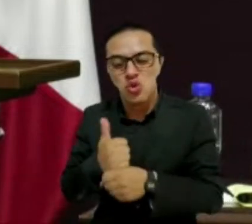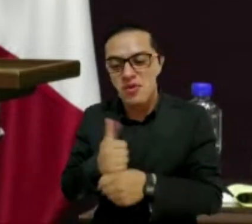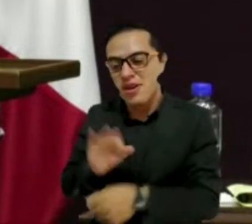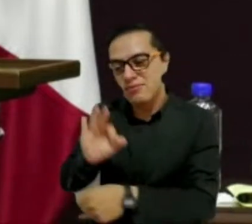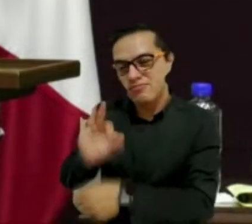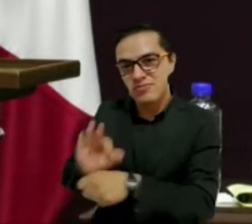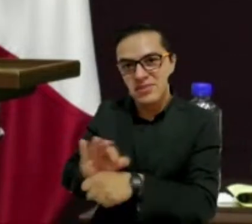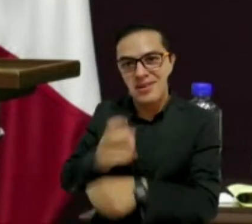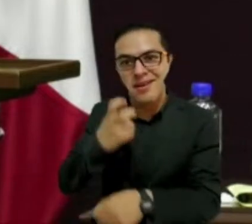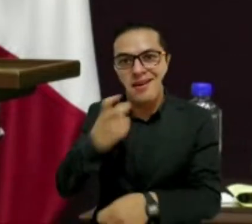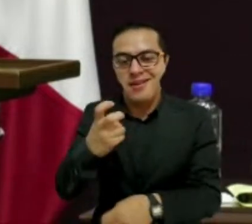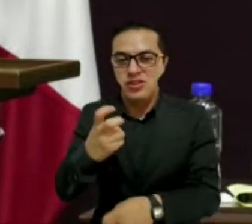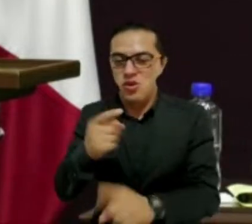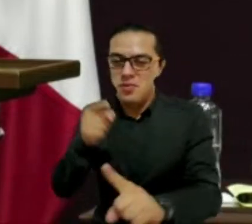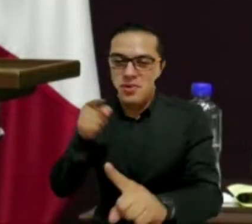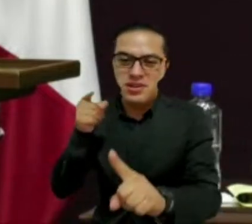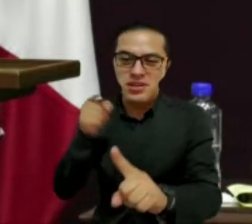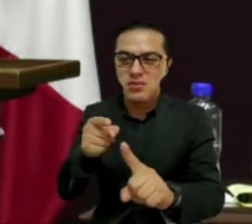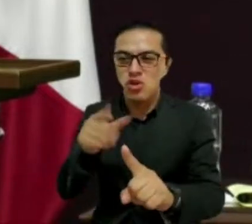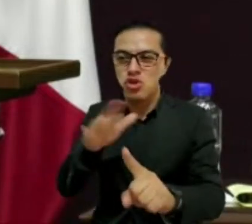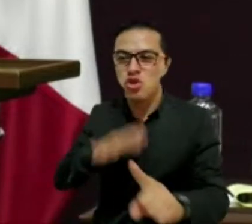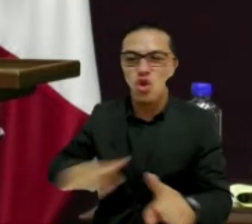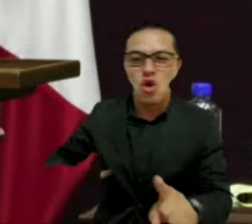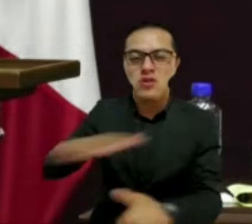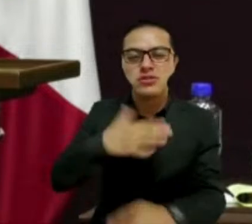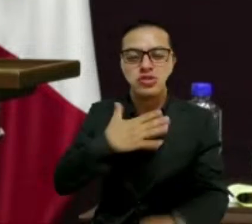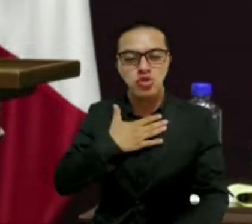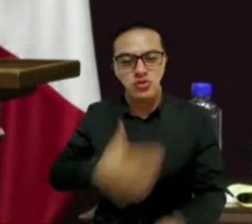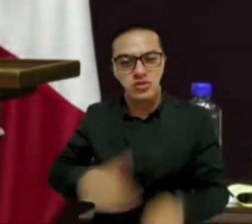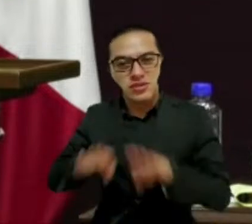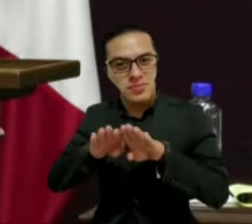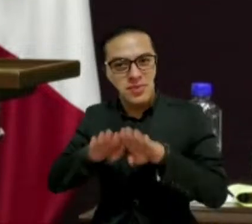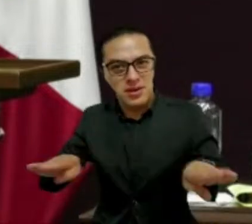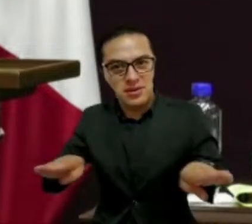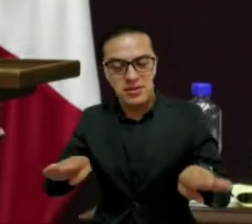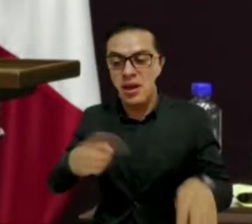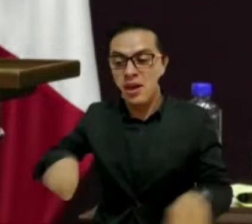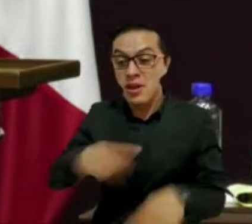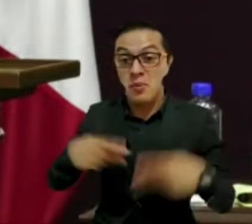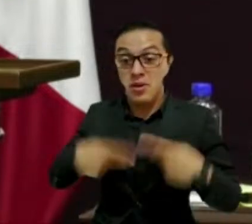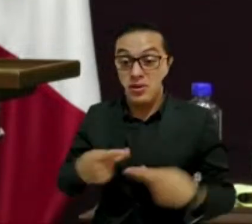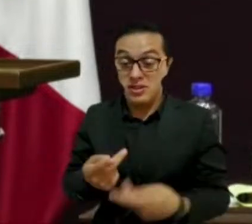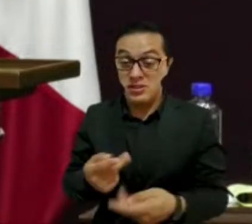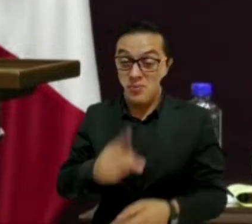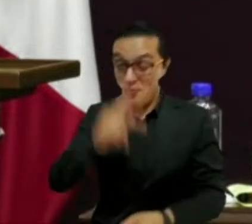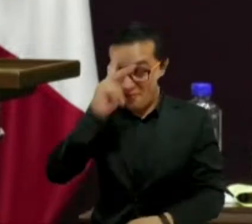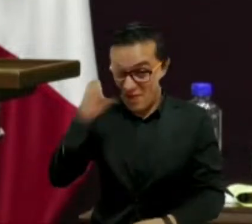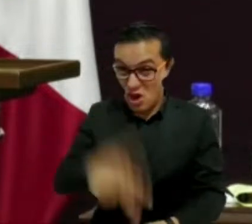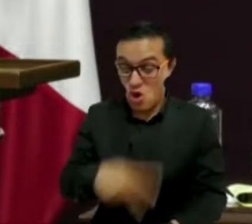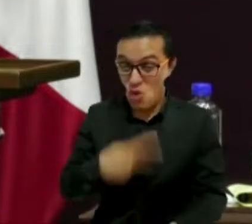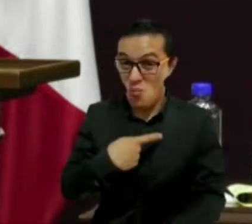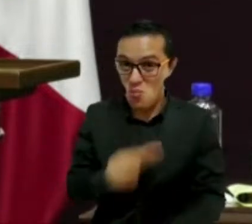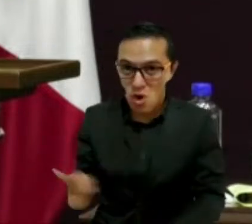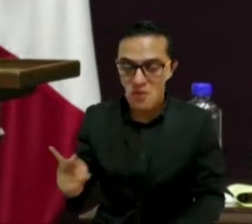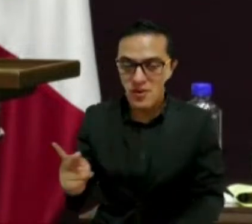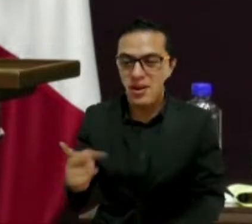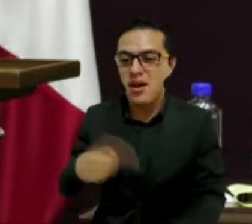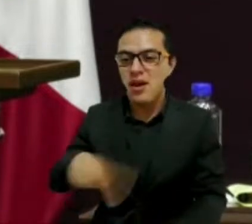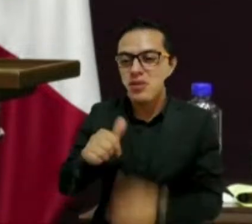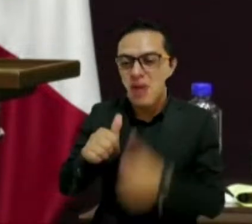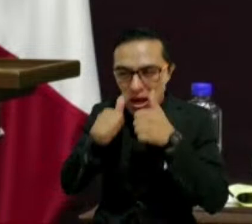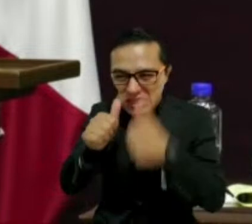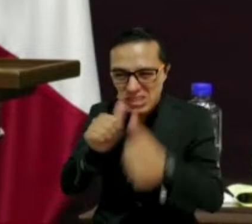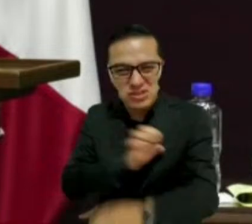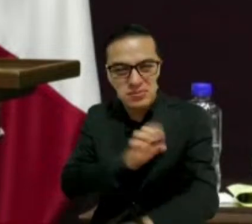que aquellos que enfrentan mayores dificultades económicas reciban una atención especial mediante una legislación que busque promover